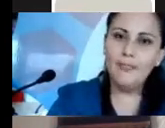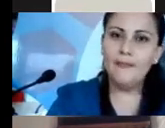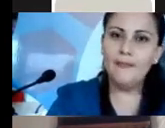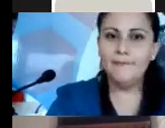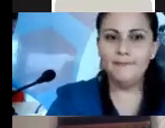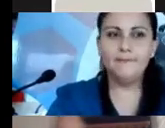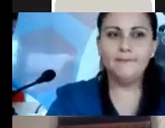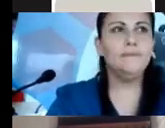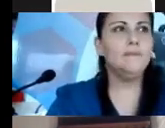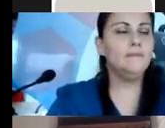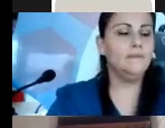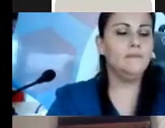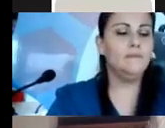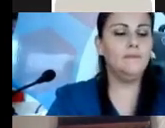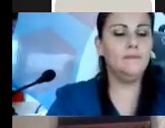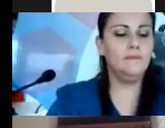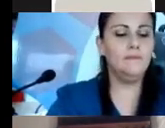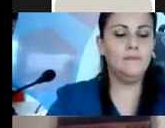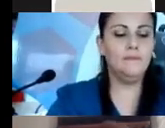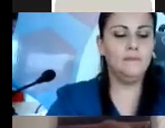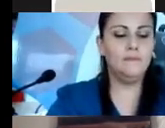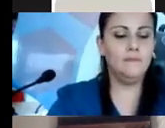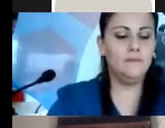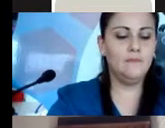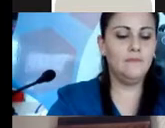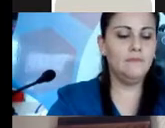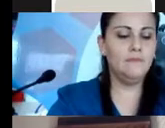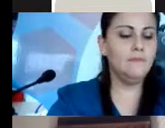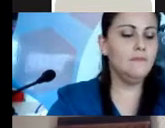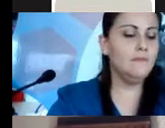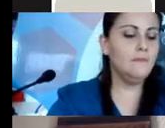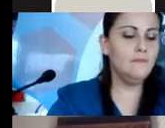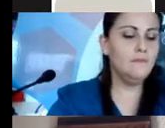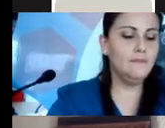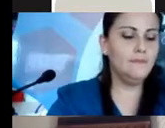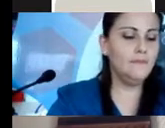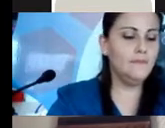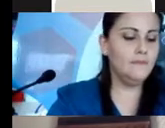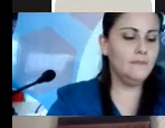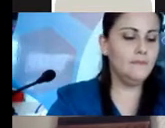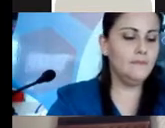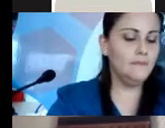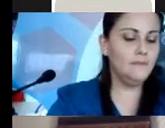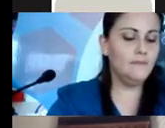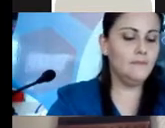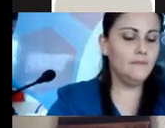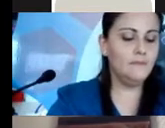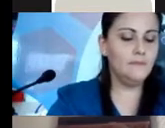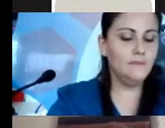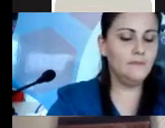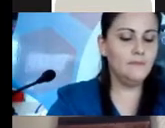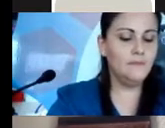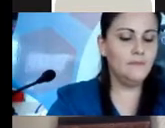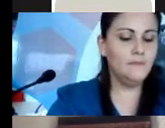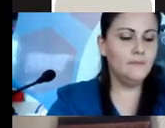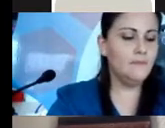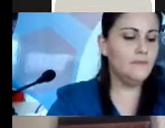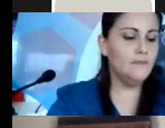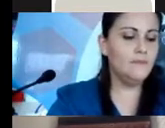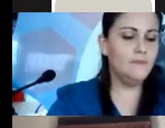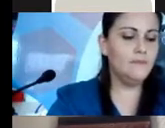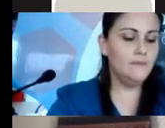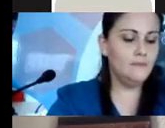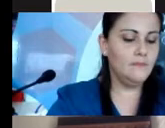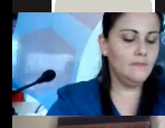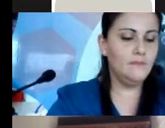apoye, le dice, lo voy a meter en un colchón porque así está más cómodo, lo peor es llevarlo a postura supina, y ahí es donde podemos utilizar muy bien el tema